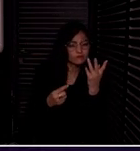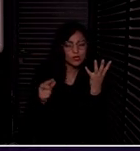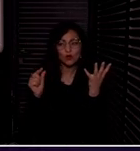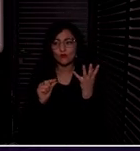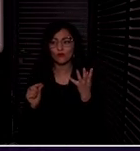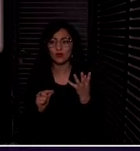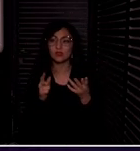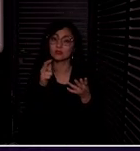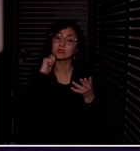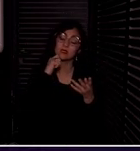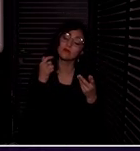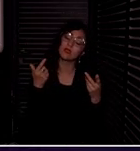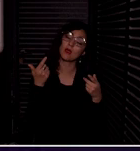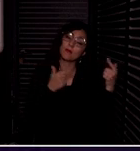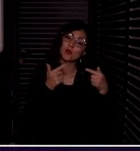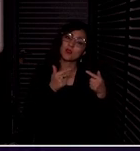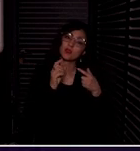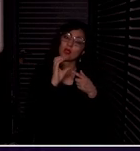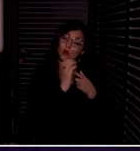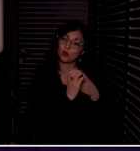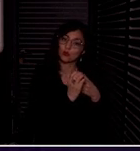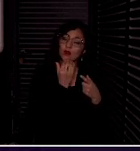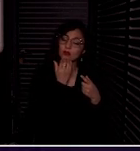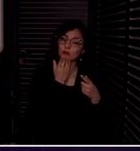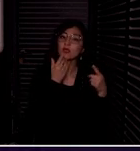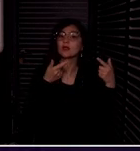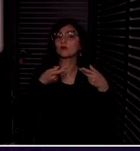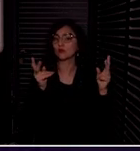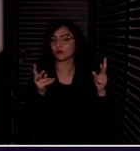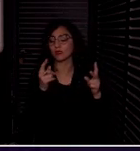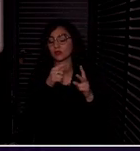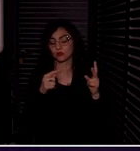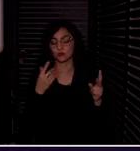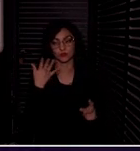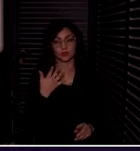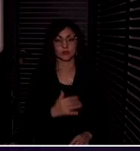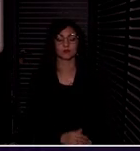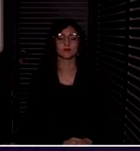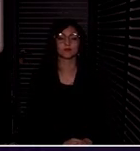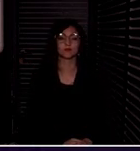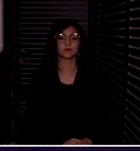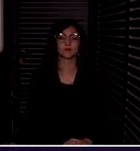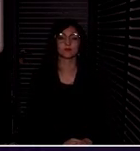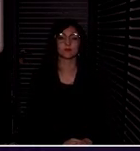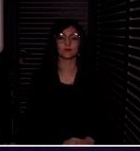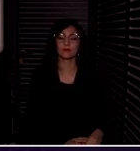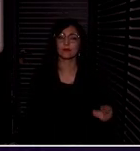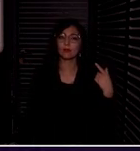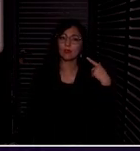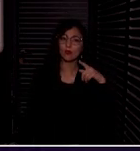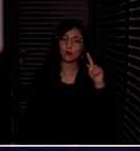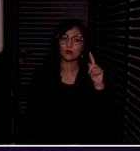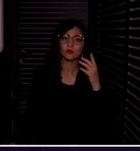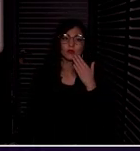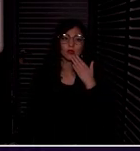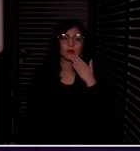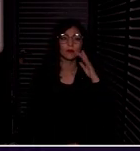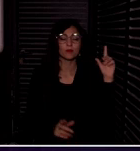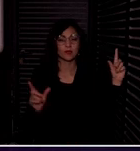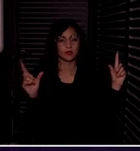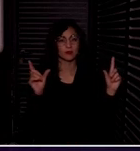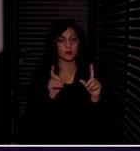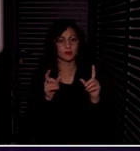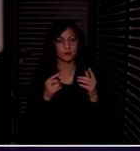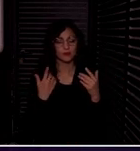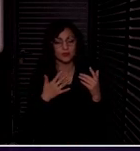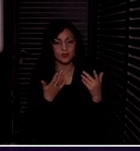sería política cultural fundamental al respecto. Y hay algo muy evidente, y es que la televisión a la carta y